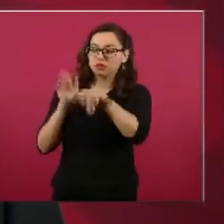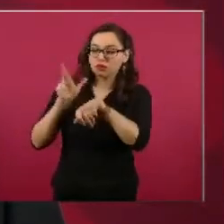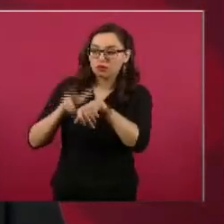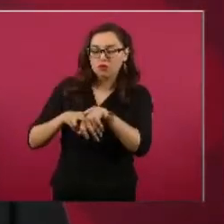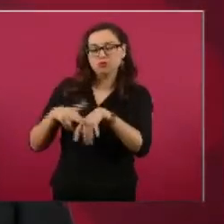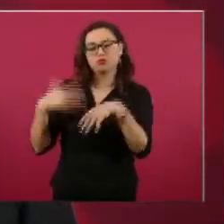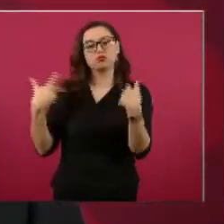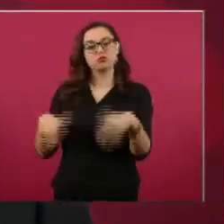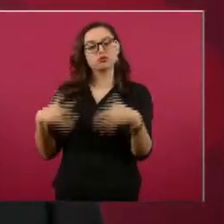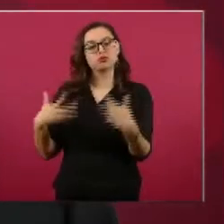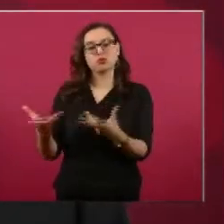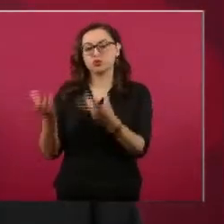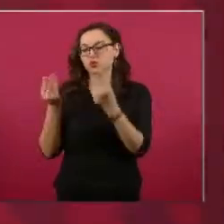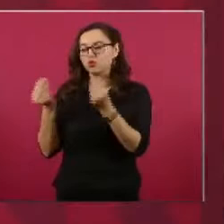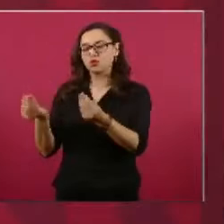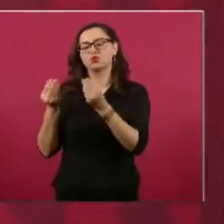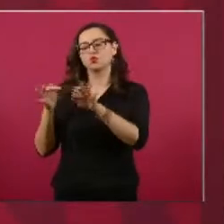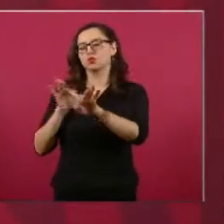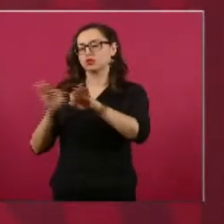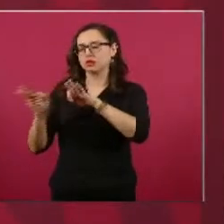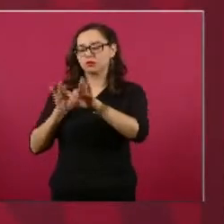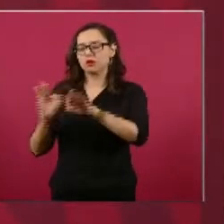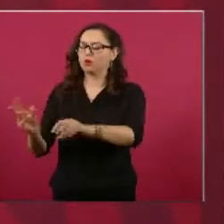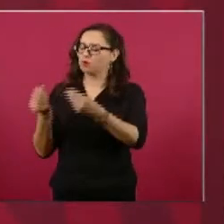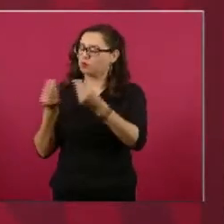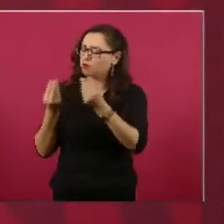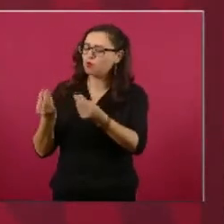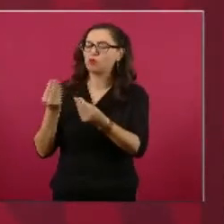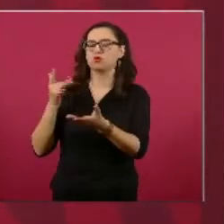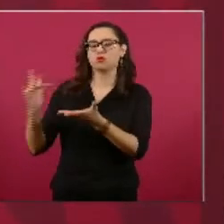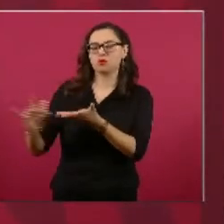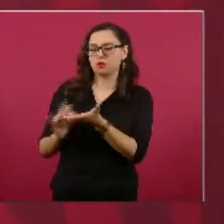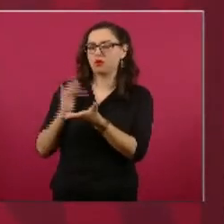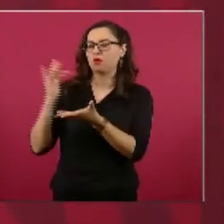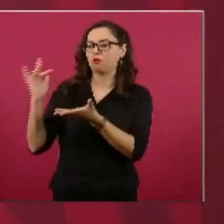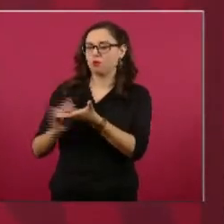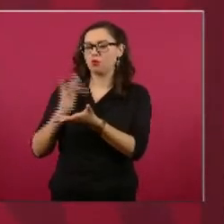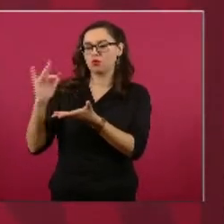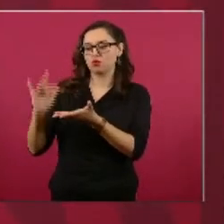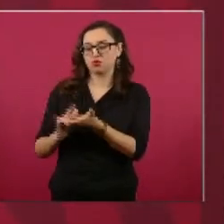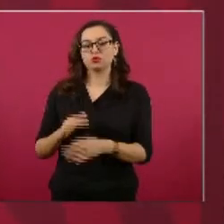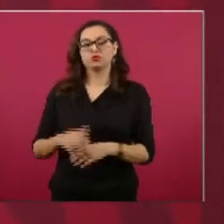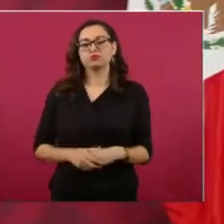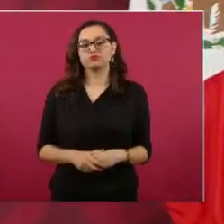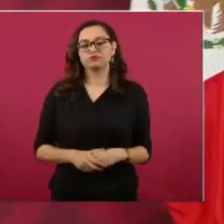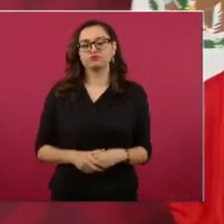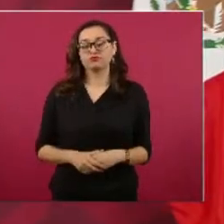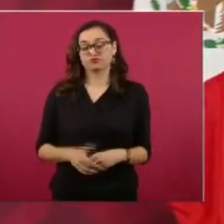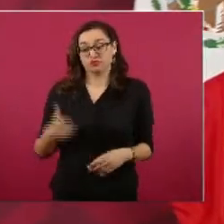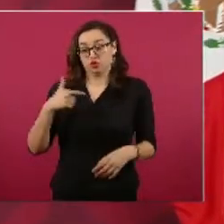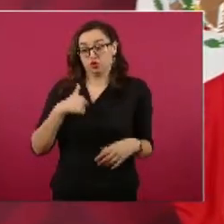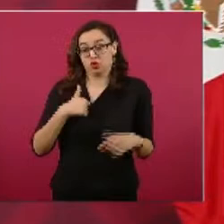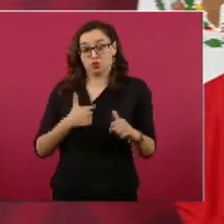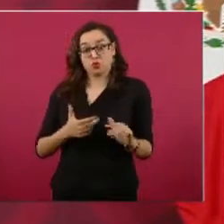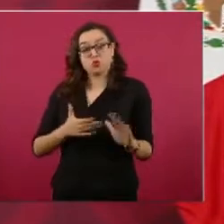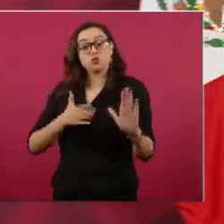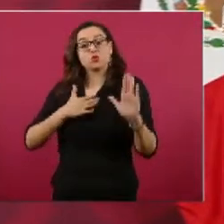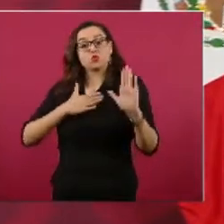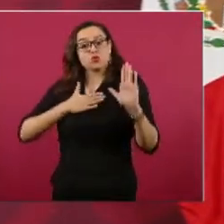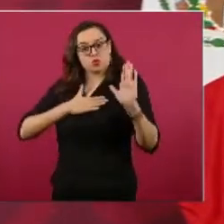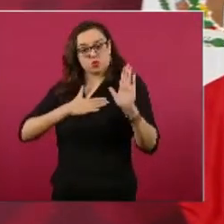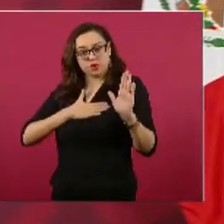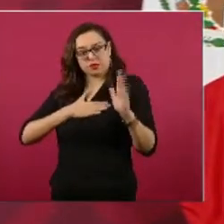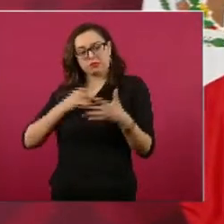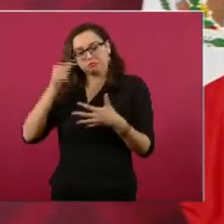les cumple un compromiso uno solo a los trabajadores